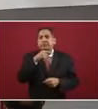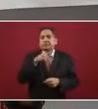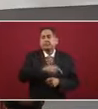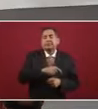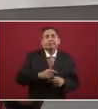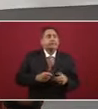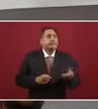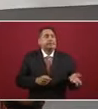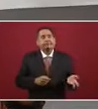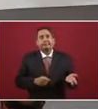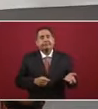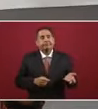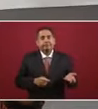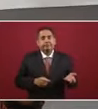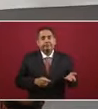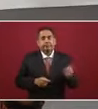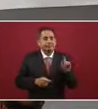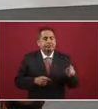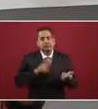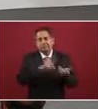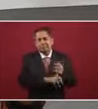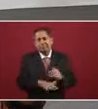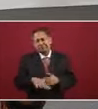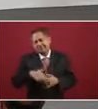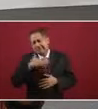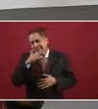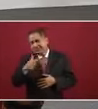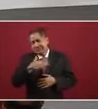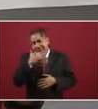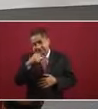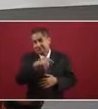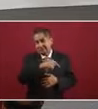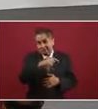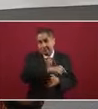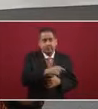además de corruptos muy,